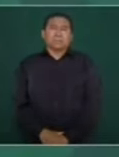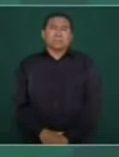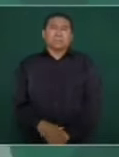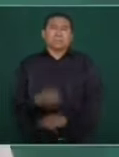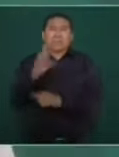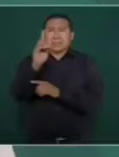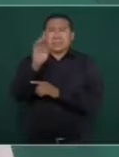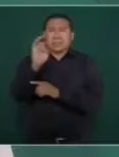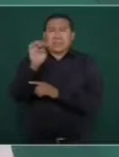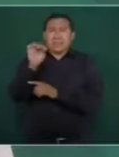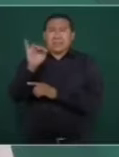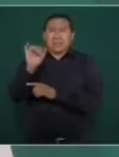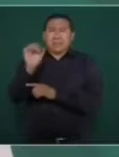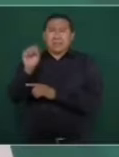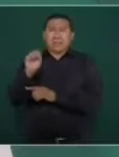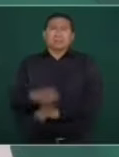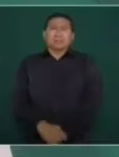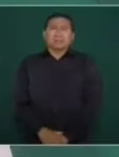Denise Dresser, ¿no?